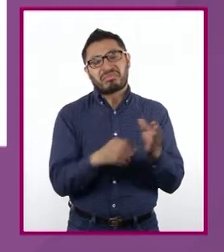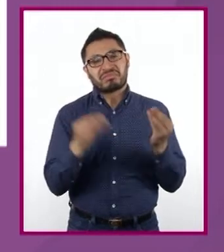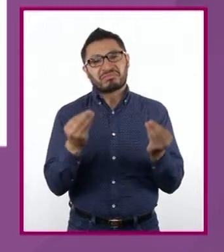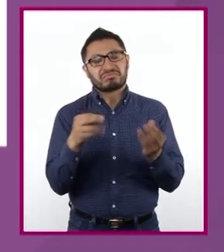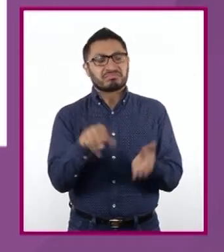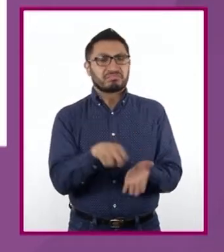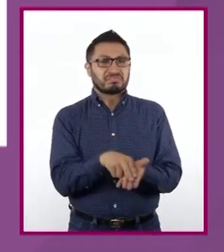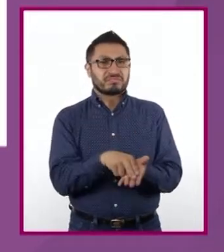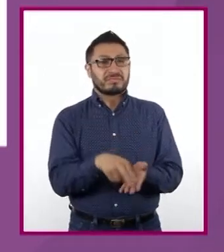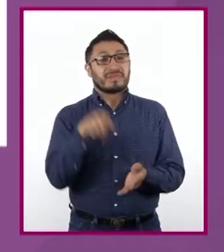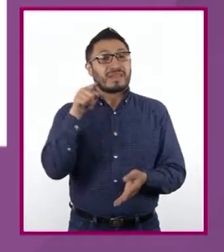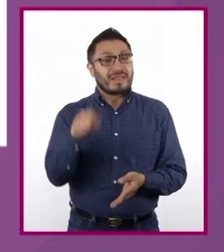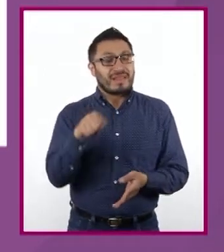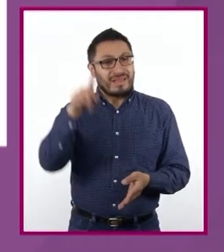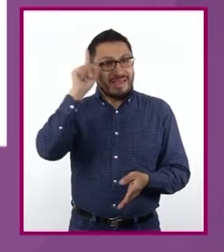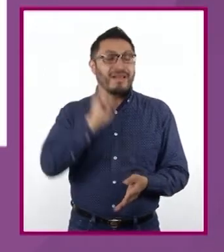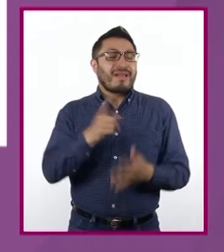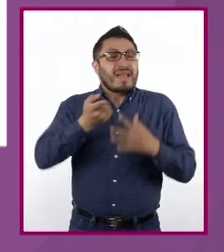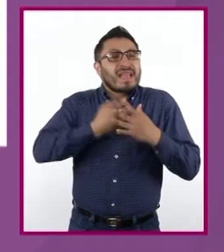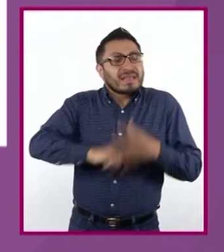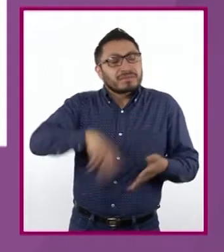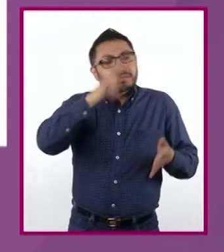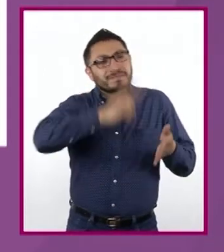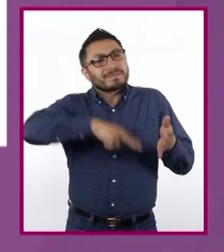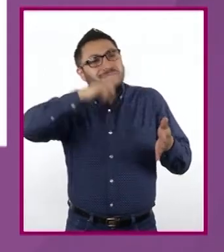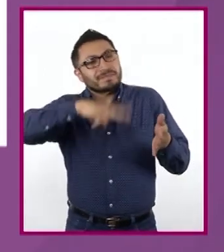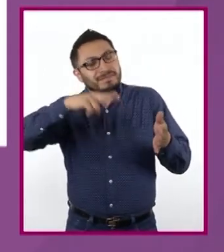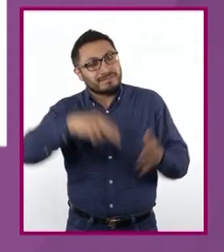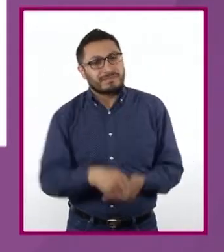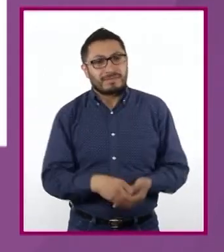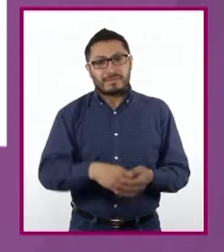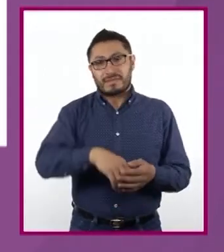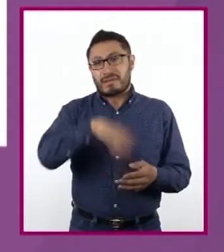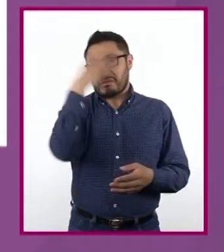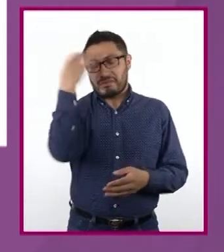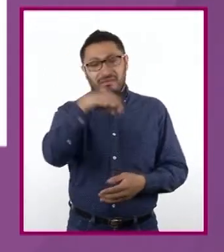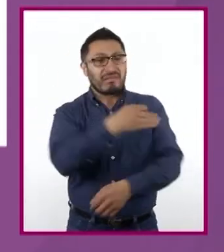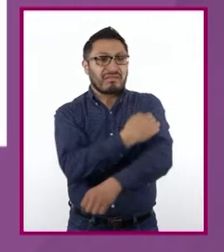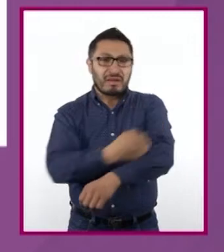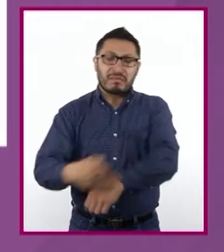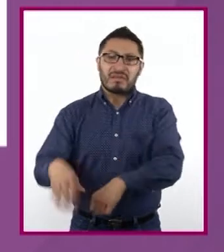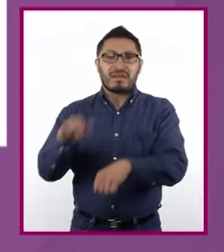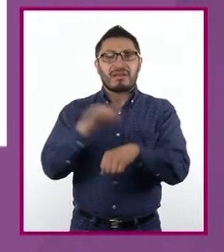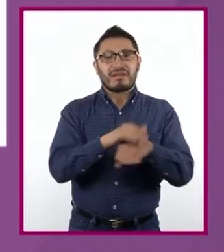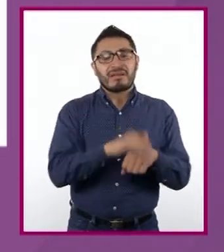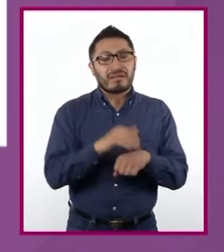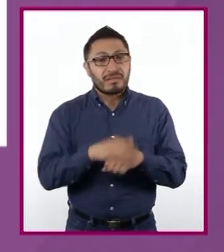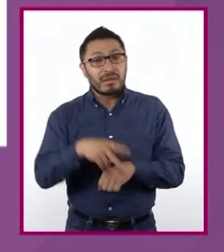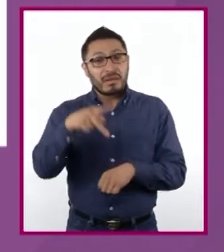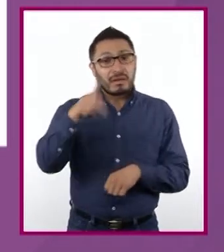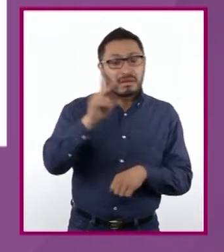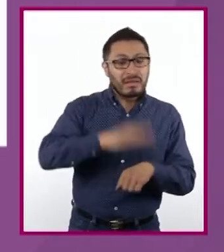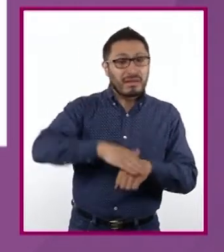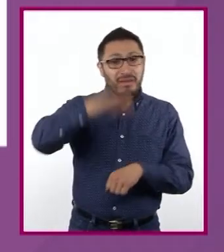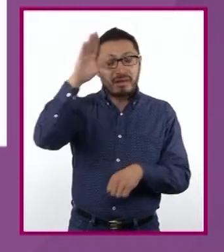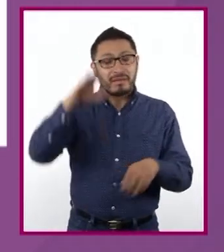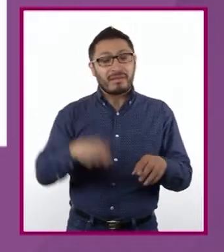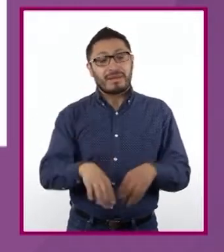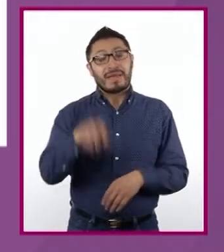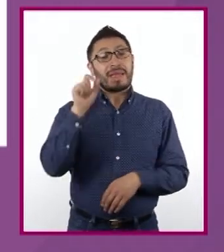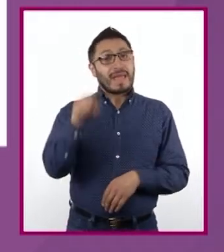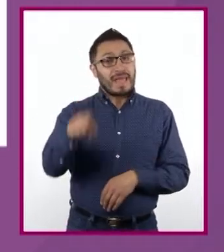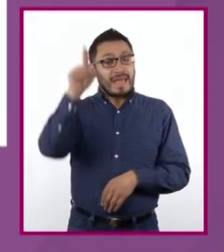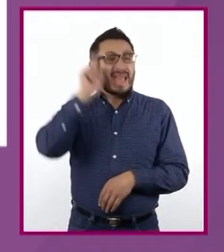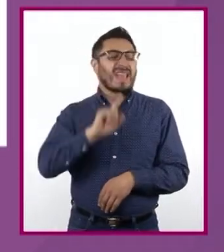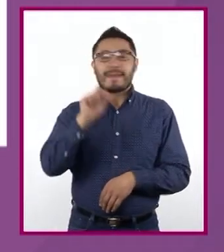ahí fue donde comenzó a pintar. Hizo retratos de familiares y amigos, pero sobre todo se pintó a